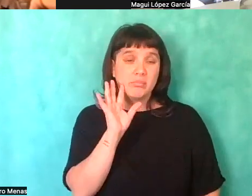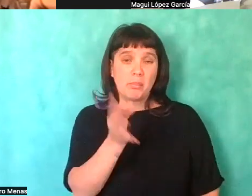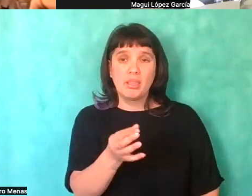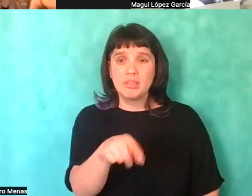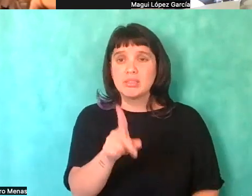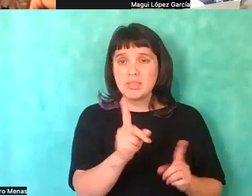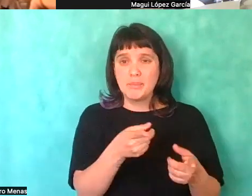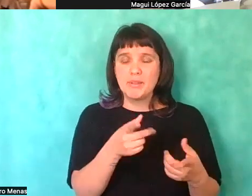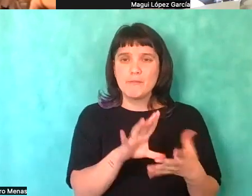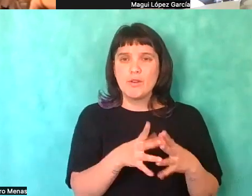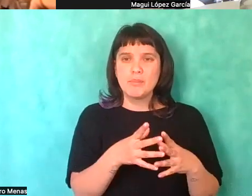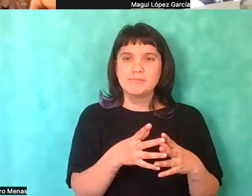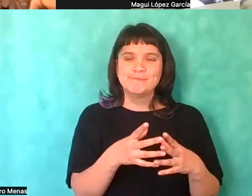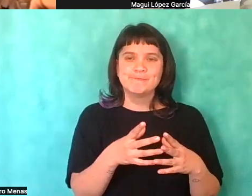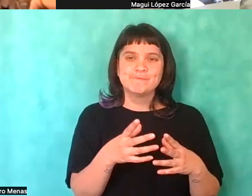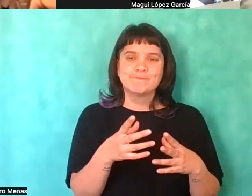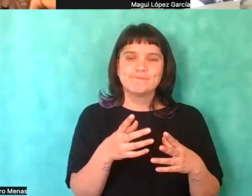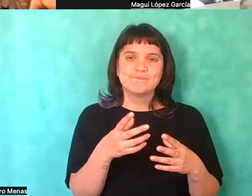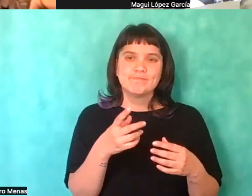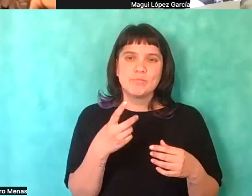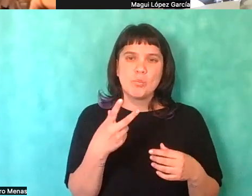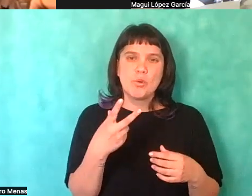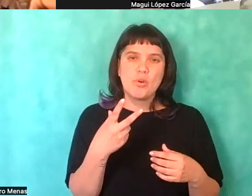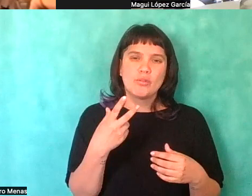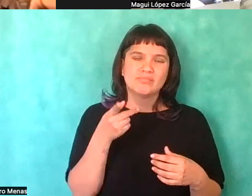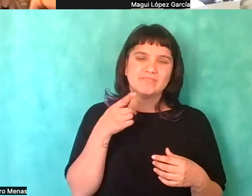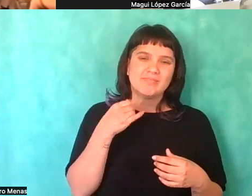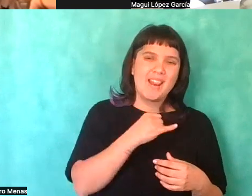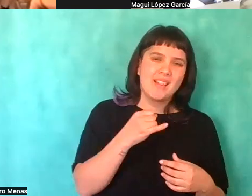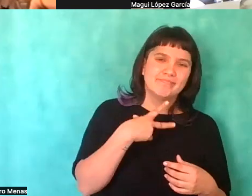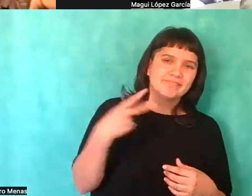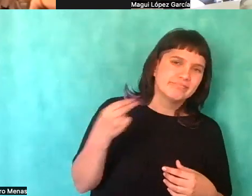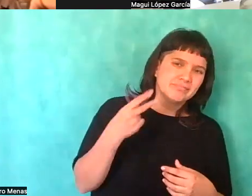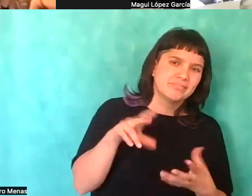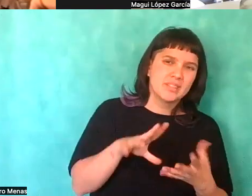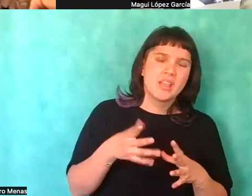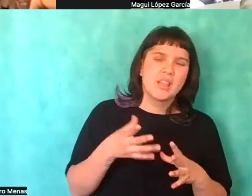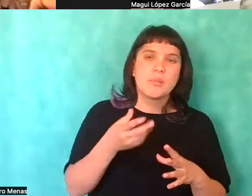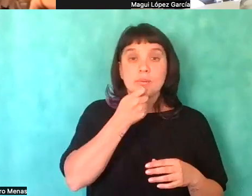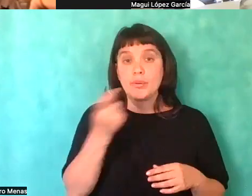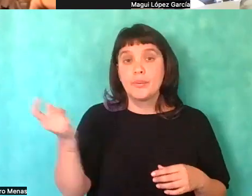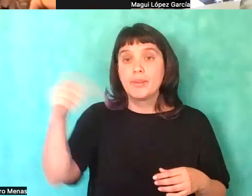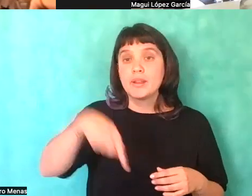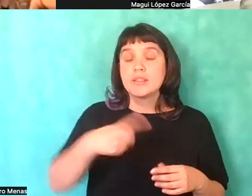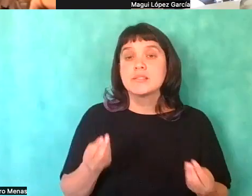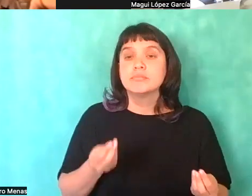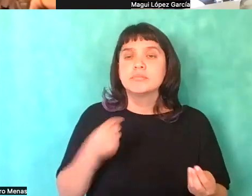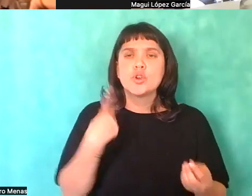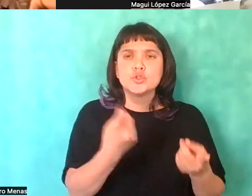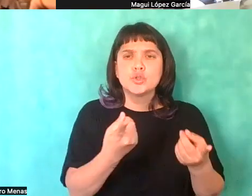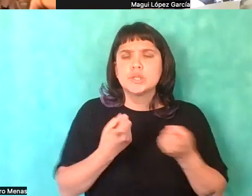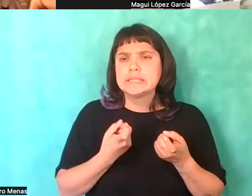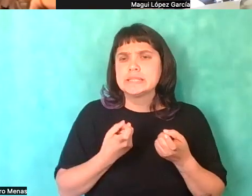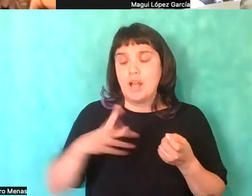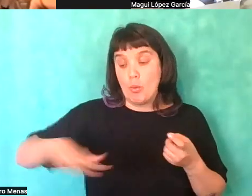hay una resistencia que tiene que ver con otro orden, ¿sí? Porque por ahí viene la comunidad, te dice, bueno, nosotros necesitamos específicamente esto, pero